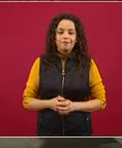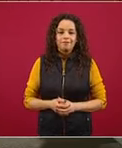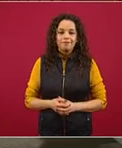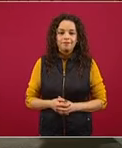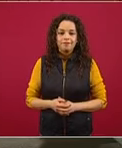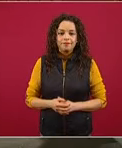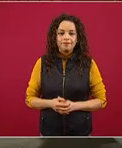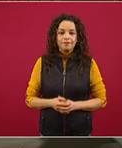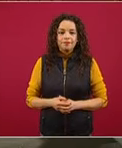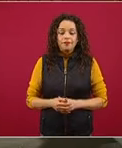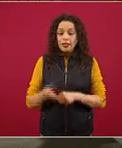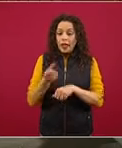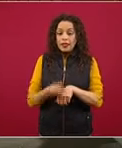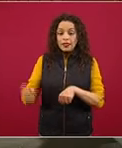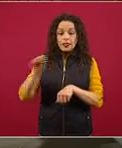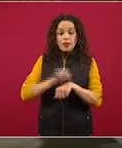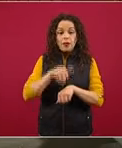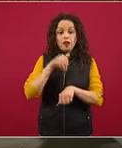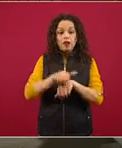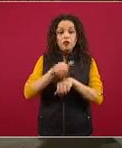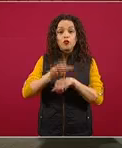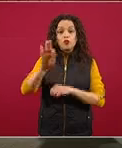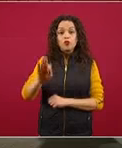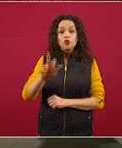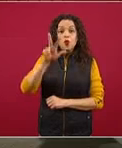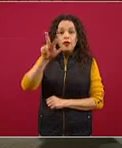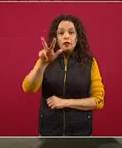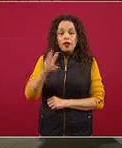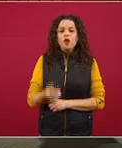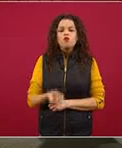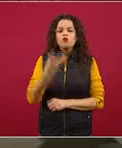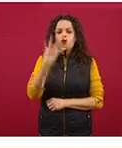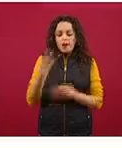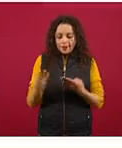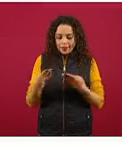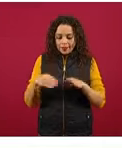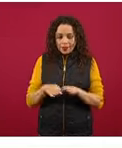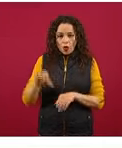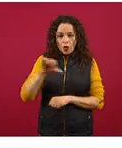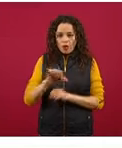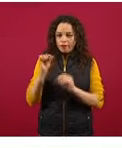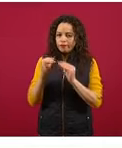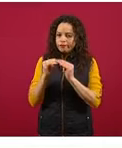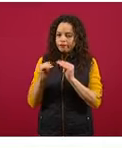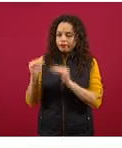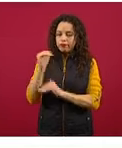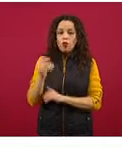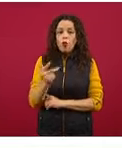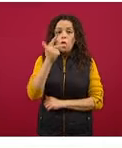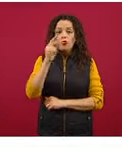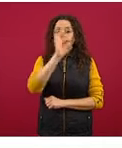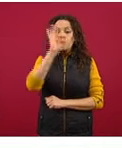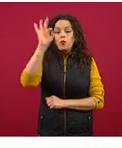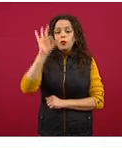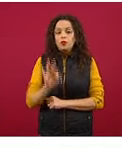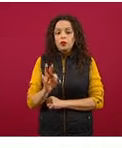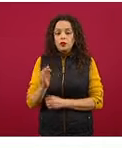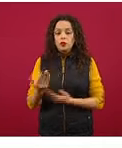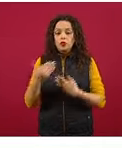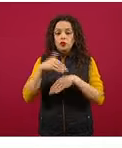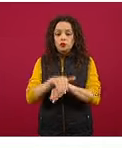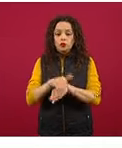Cerramos la semana número 48 con un incremento del 8% con respecto a la